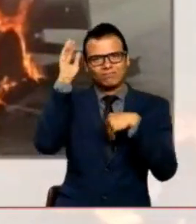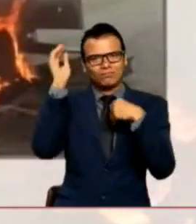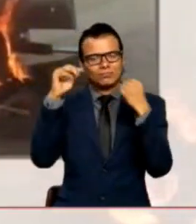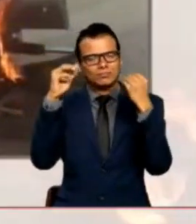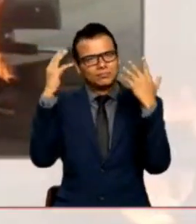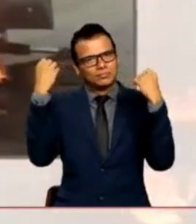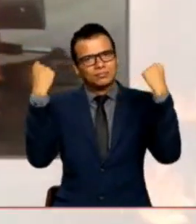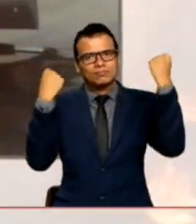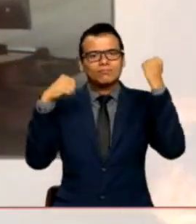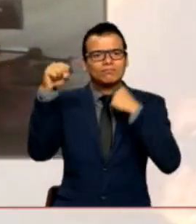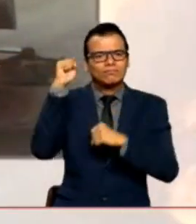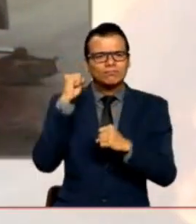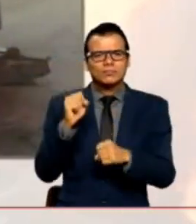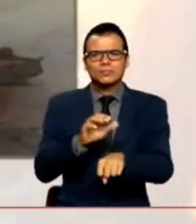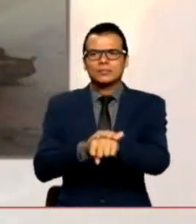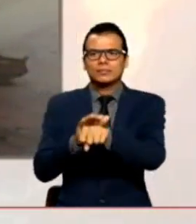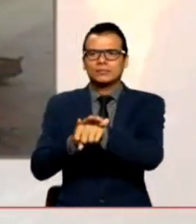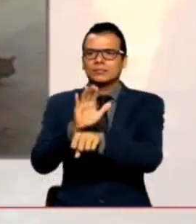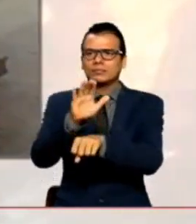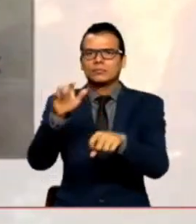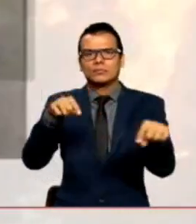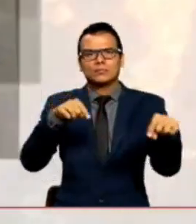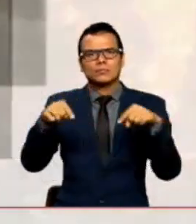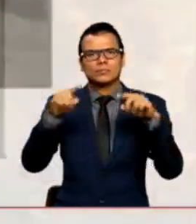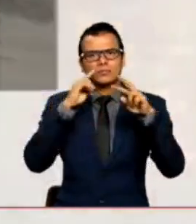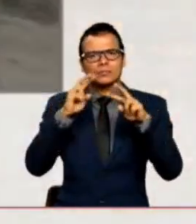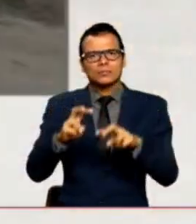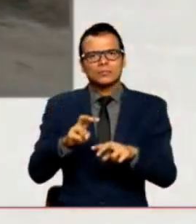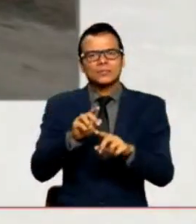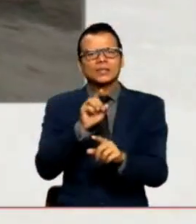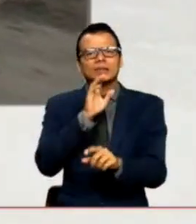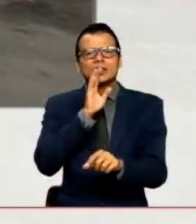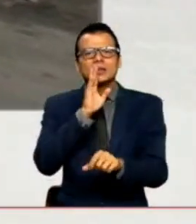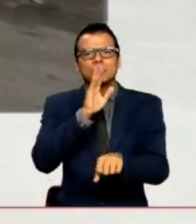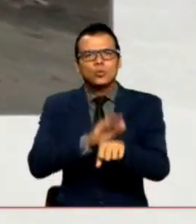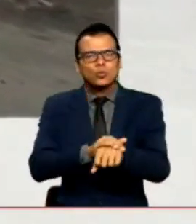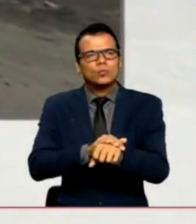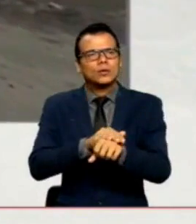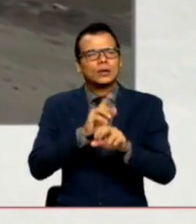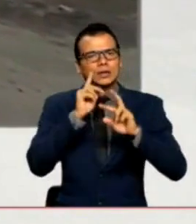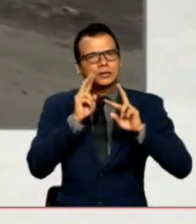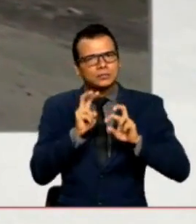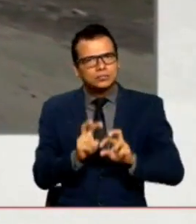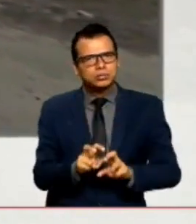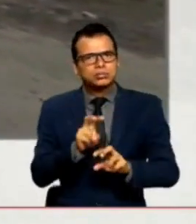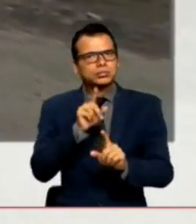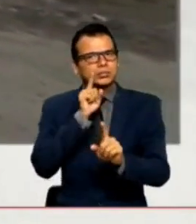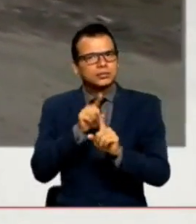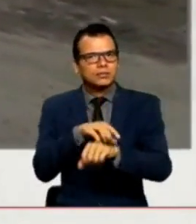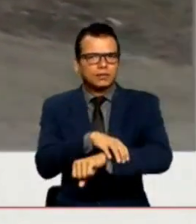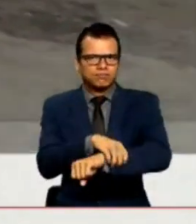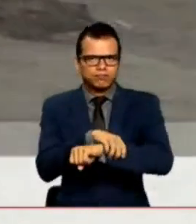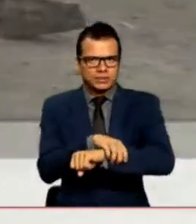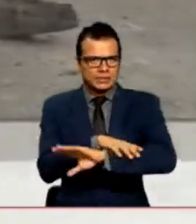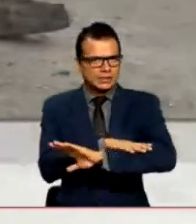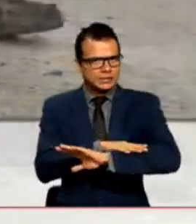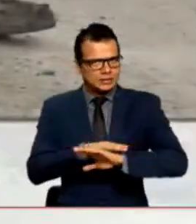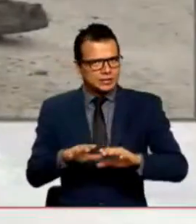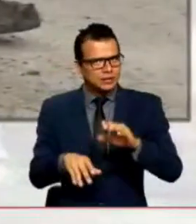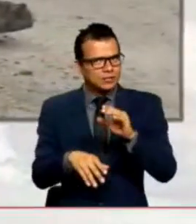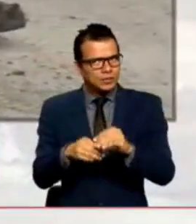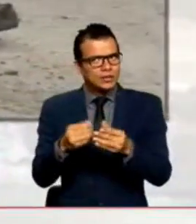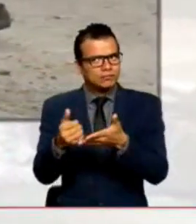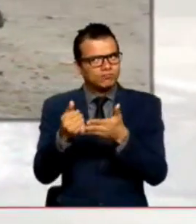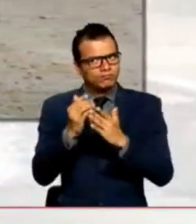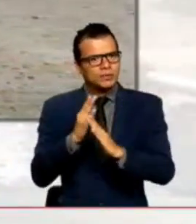que solicitan a las autoridades la investigación y judicialización de los responsables, además de un plan de prevención contra la inseguridad y